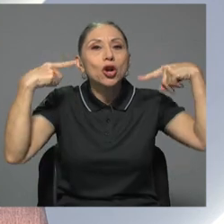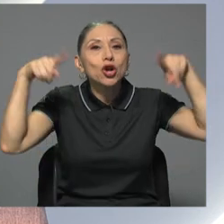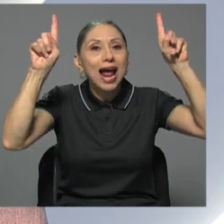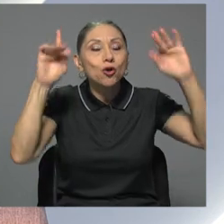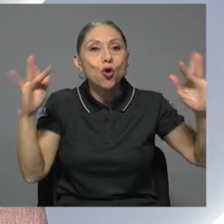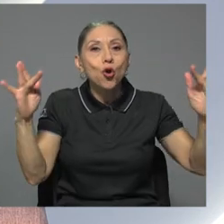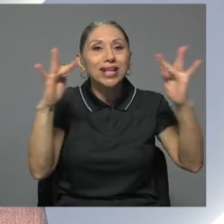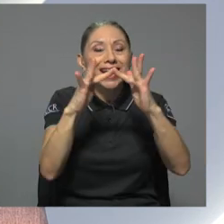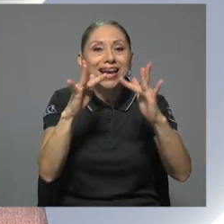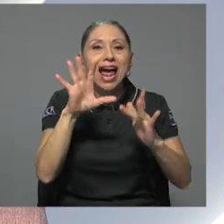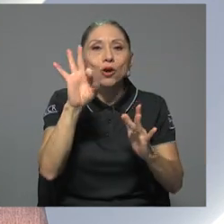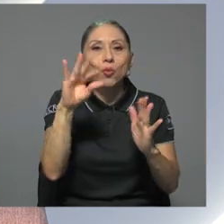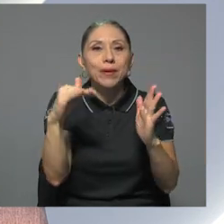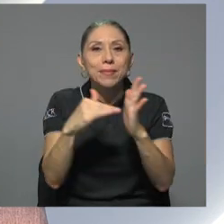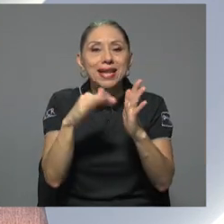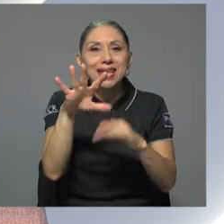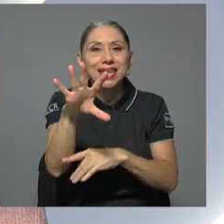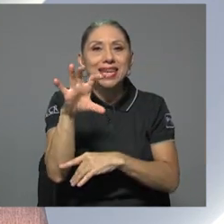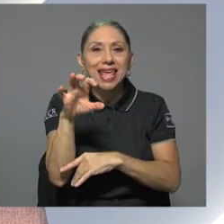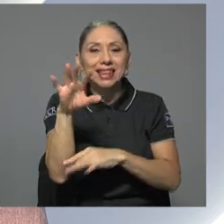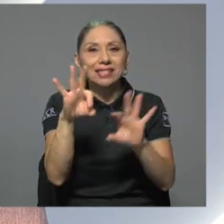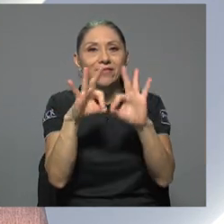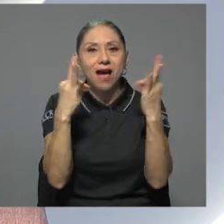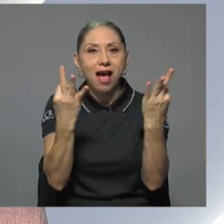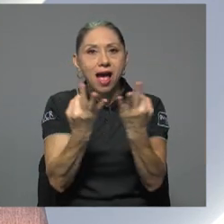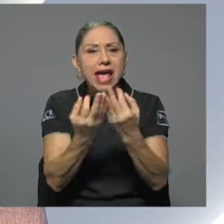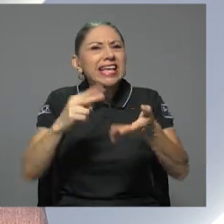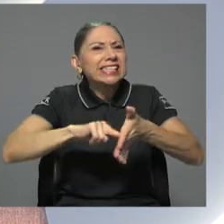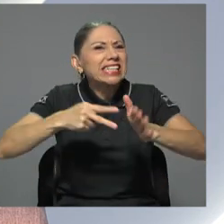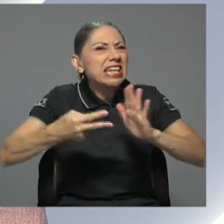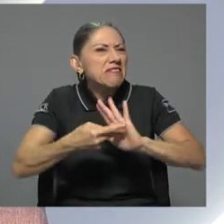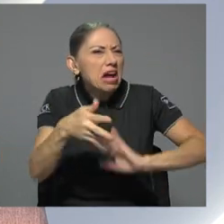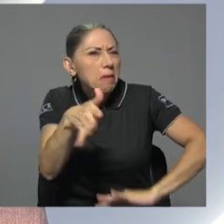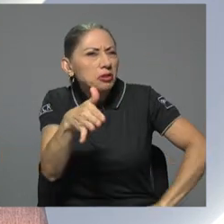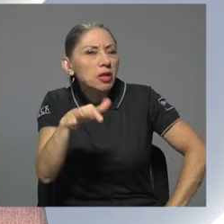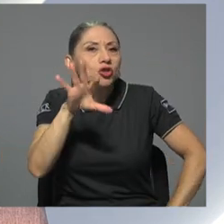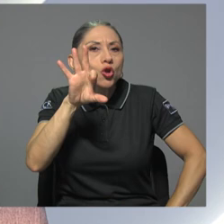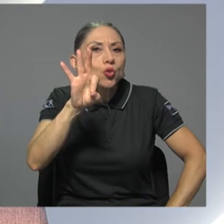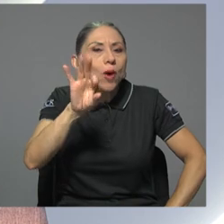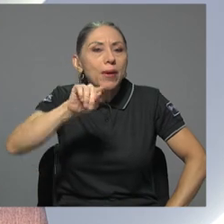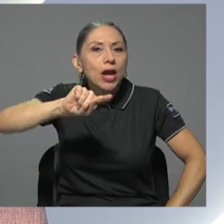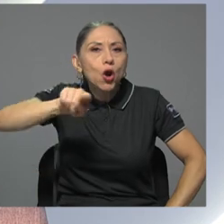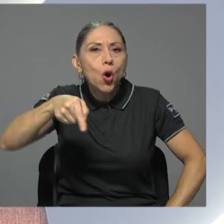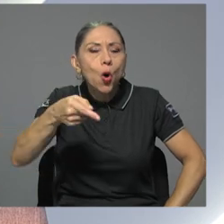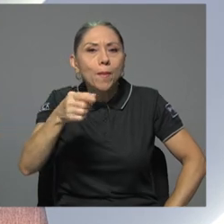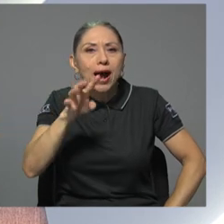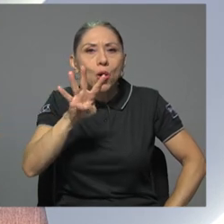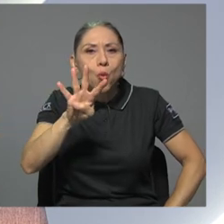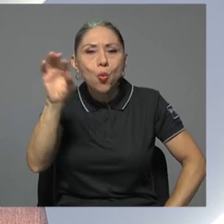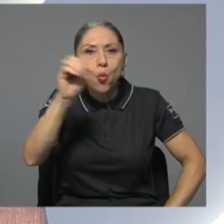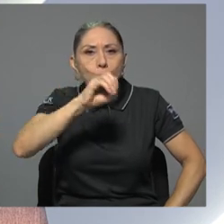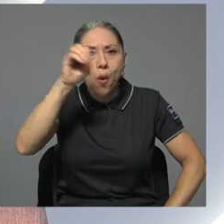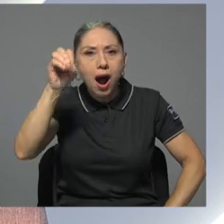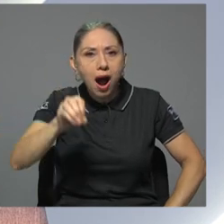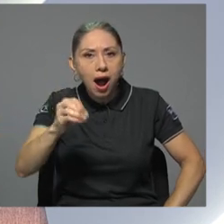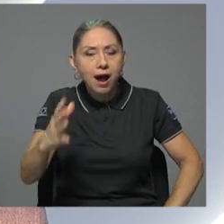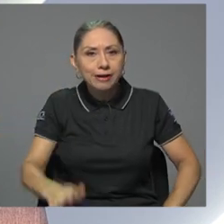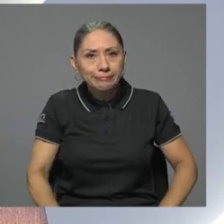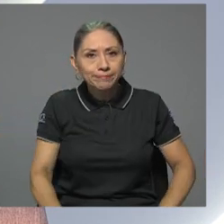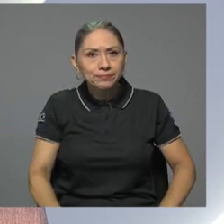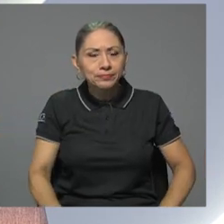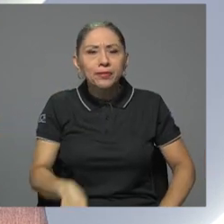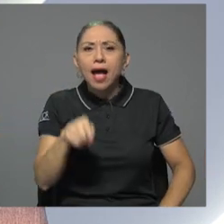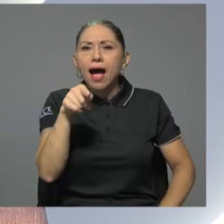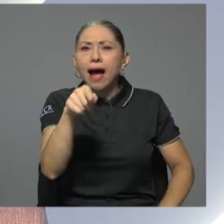conectar a 9 mil 500 de ellas esto significa más o menos un 9,4 por ciento aquí el punto